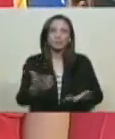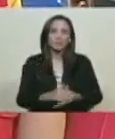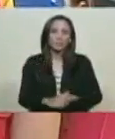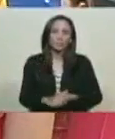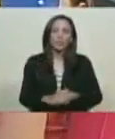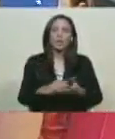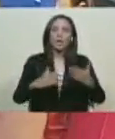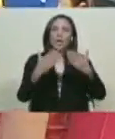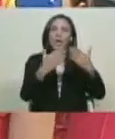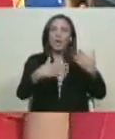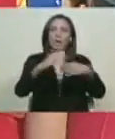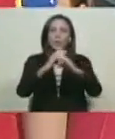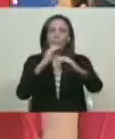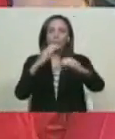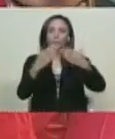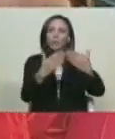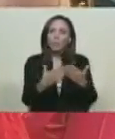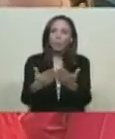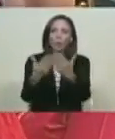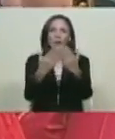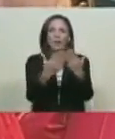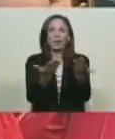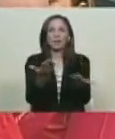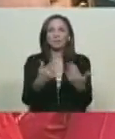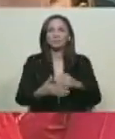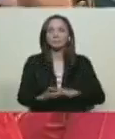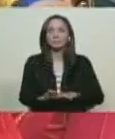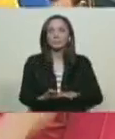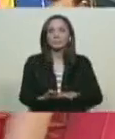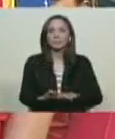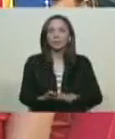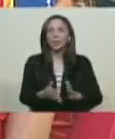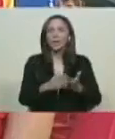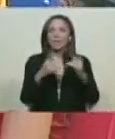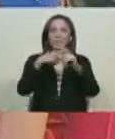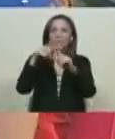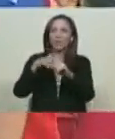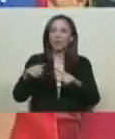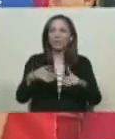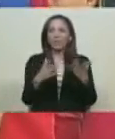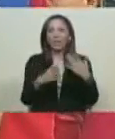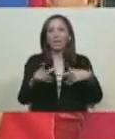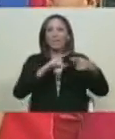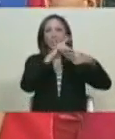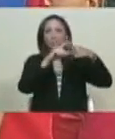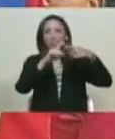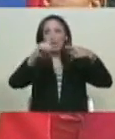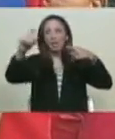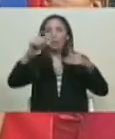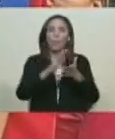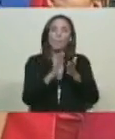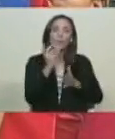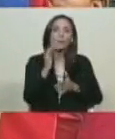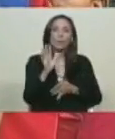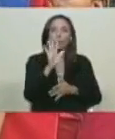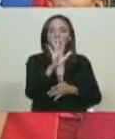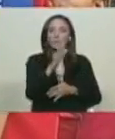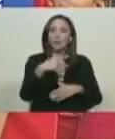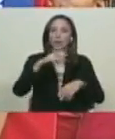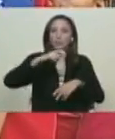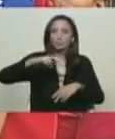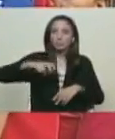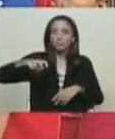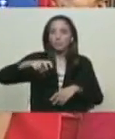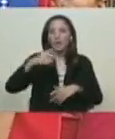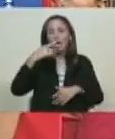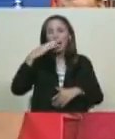transporte escolar, que casi nunca lo nombramos, también como las rutas troncales, periféricos, esos 5 puestos con los que se venía nuestro